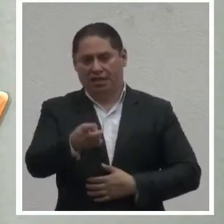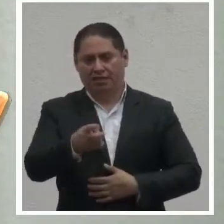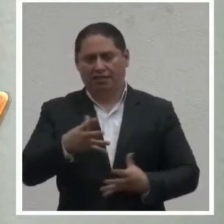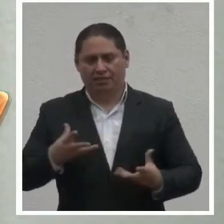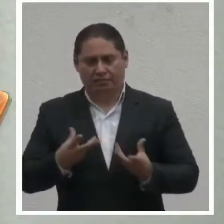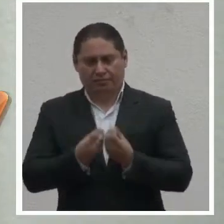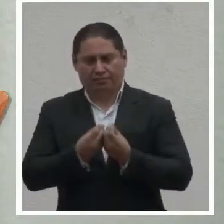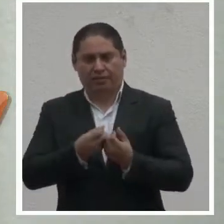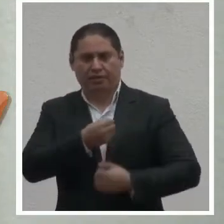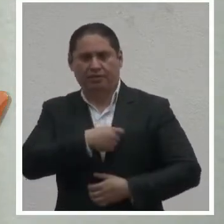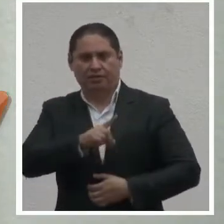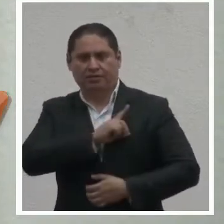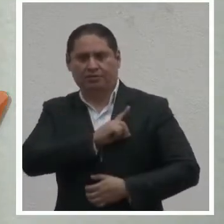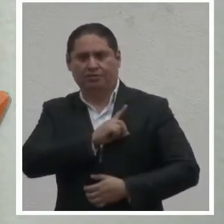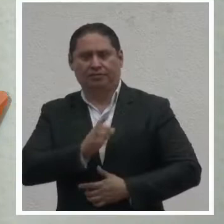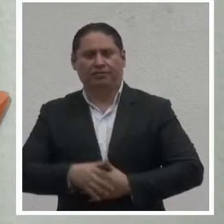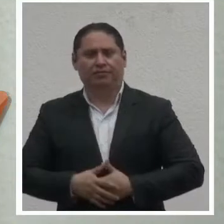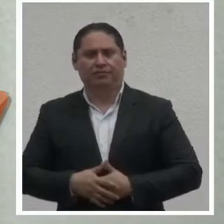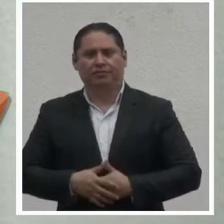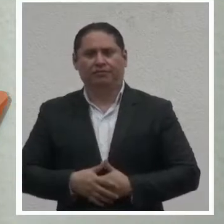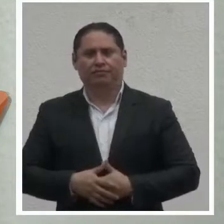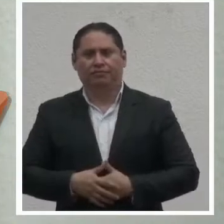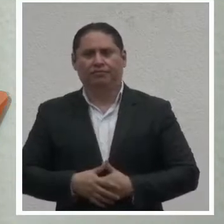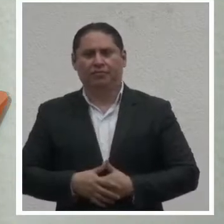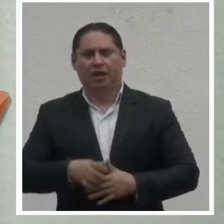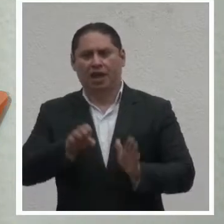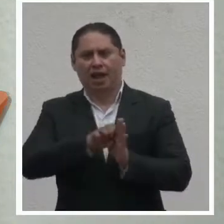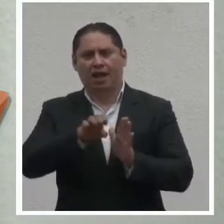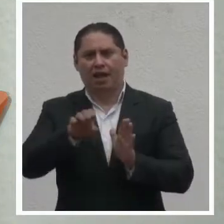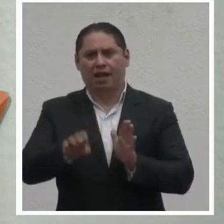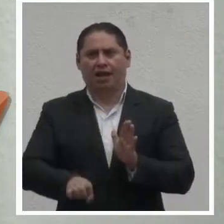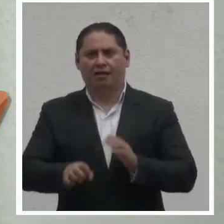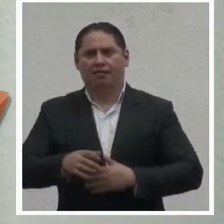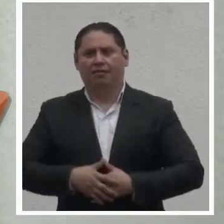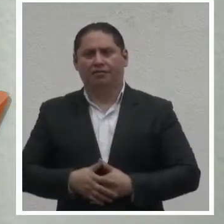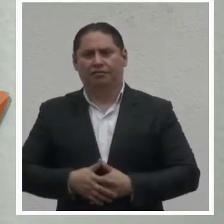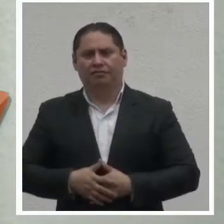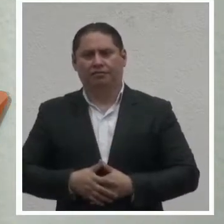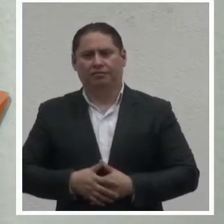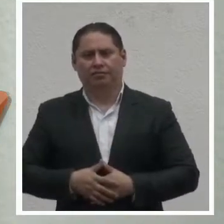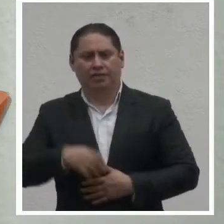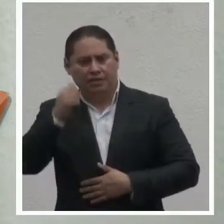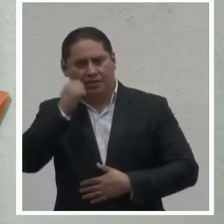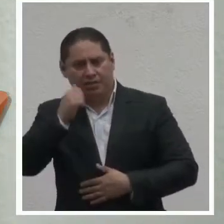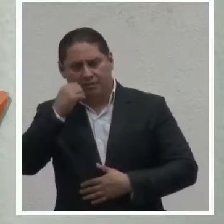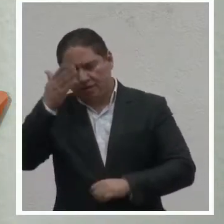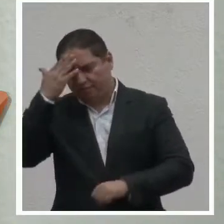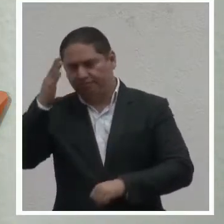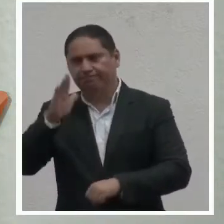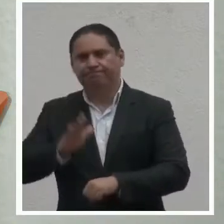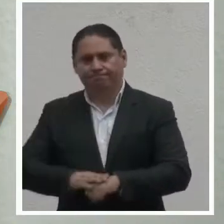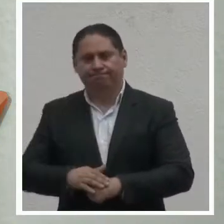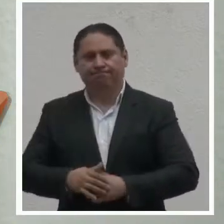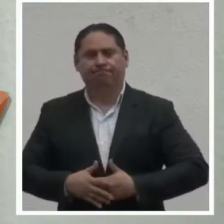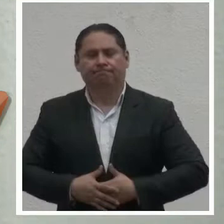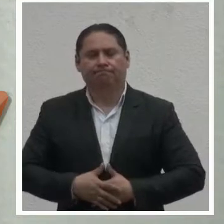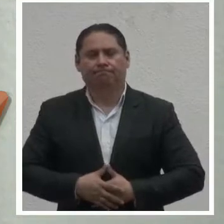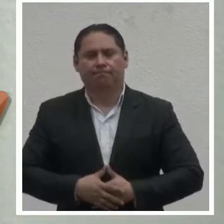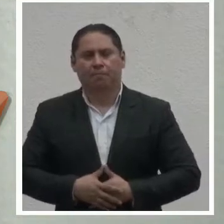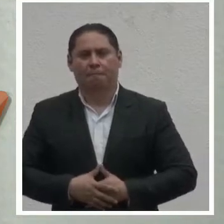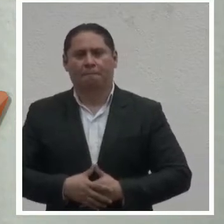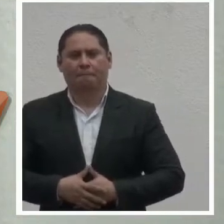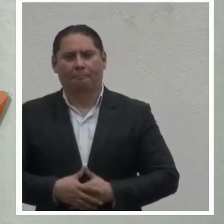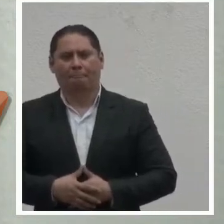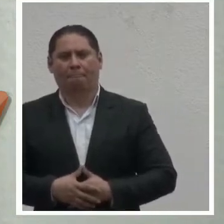la salud es un ejemplo que tenemos que llevar registrados todos en nuestras conciencias. Fue